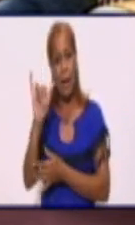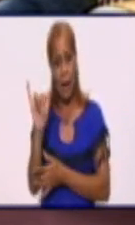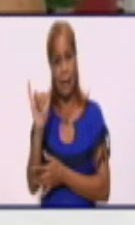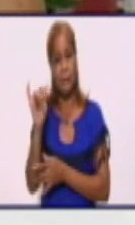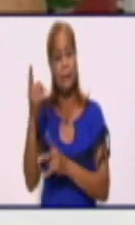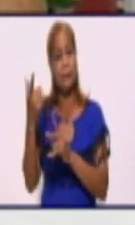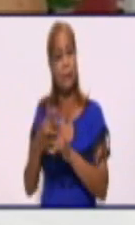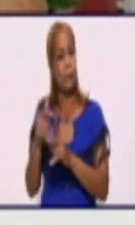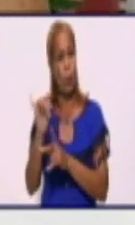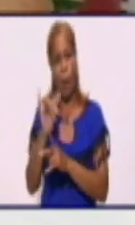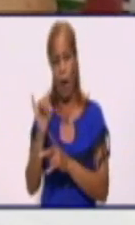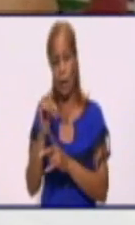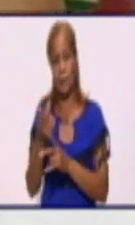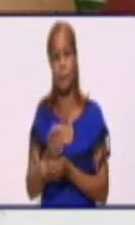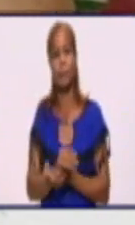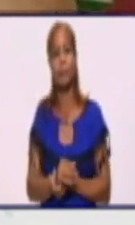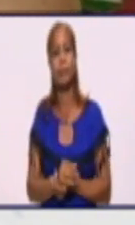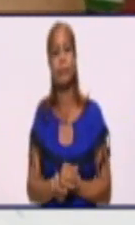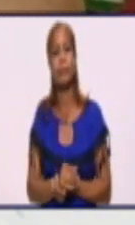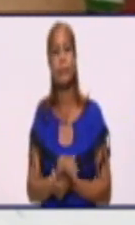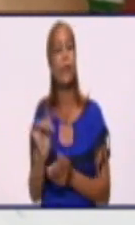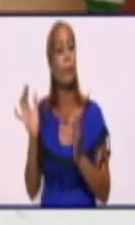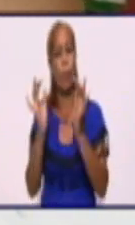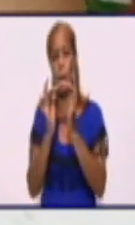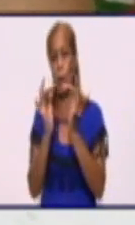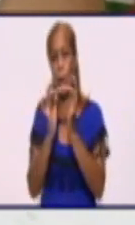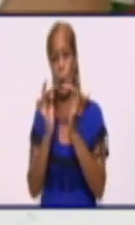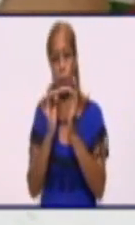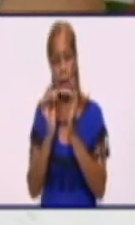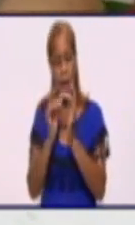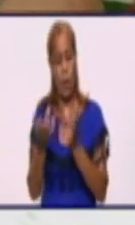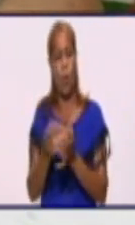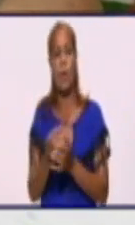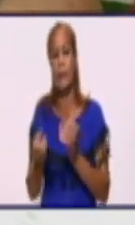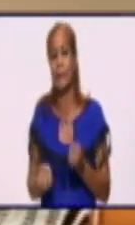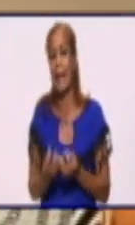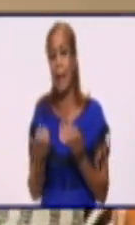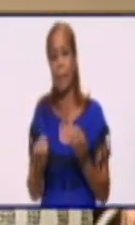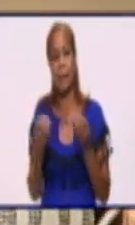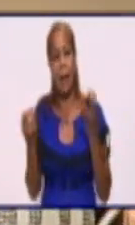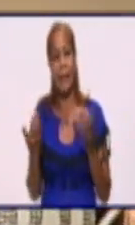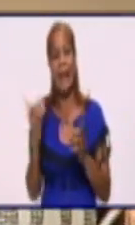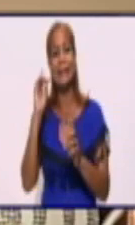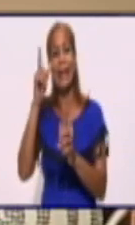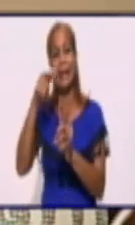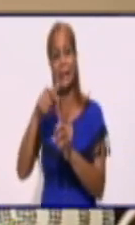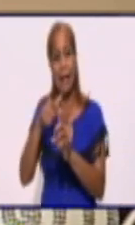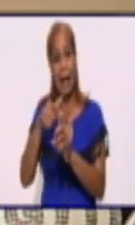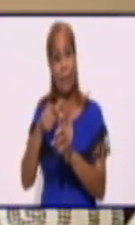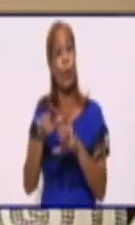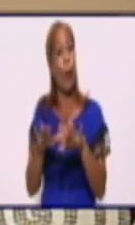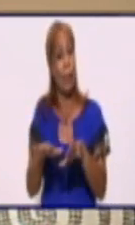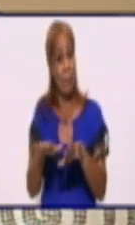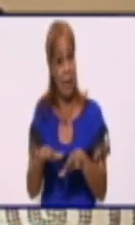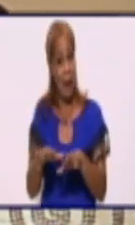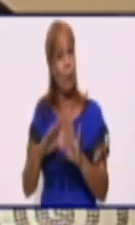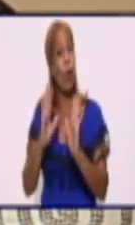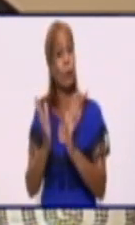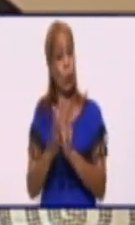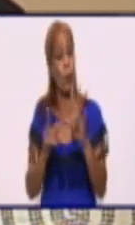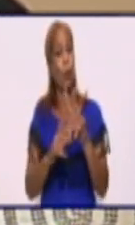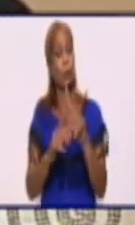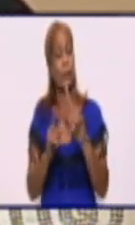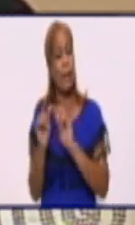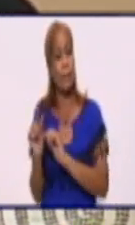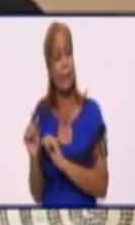por la página de la Primavera Teatral. Ah, claro, también. No, también, los esperamos. No, espérate, que falta